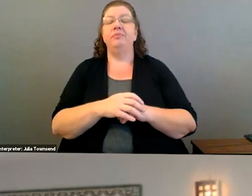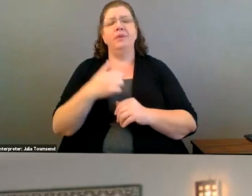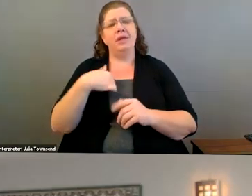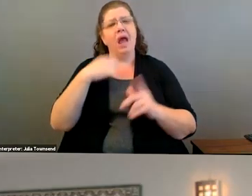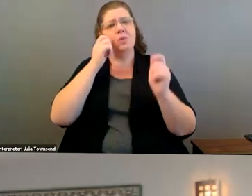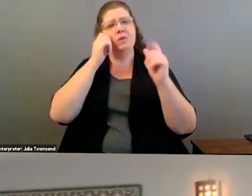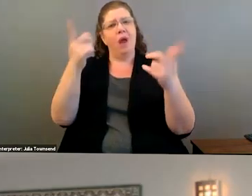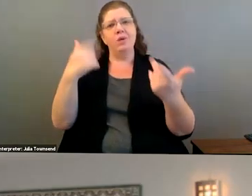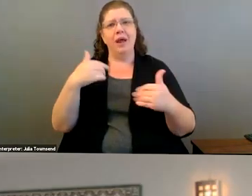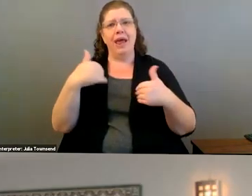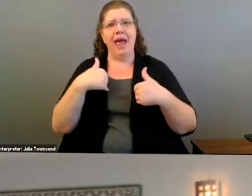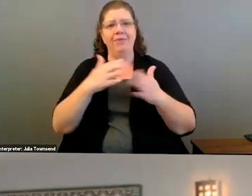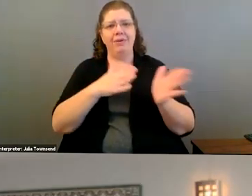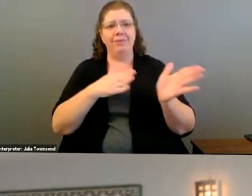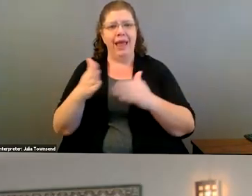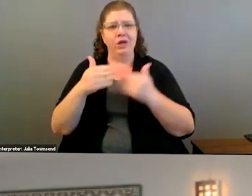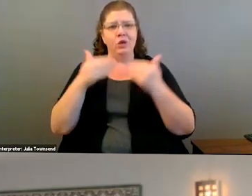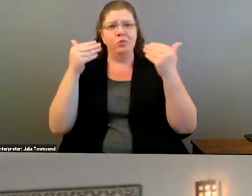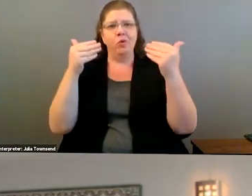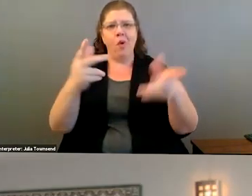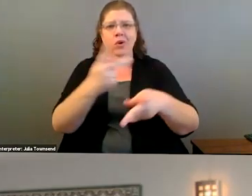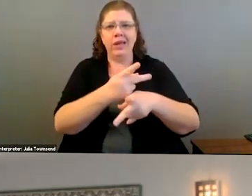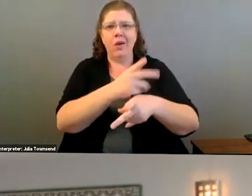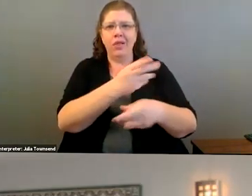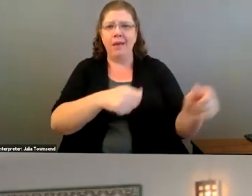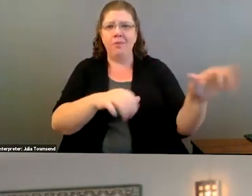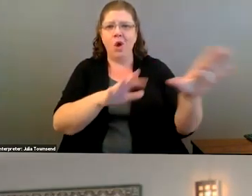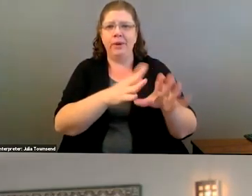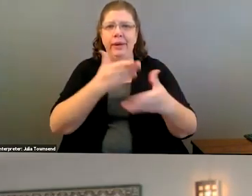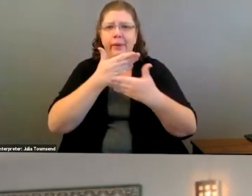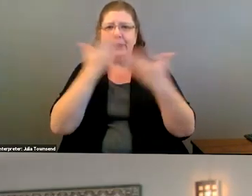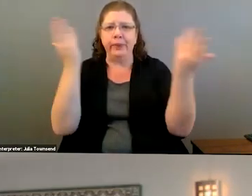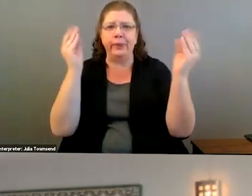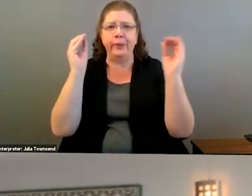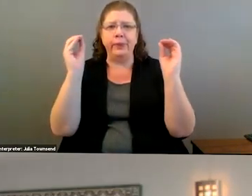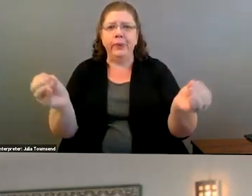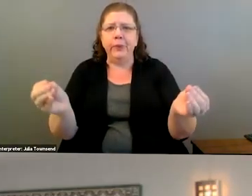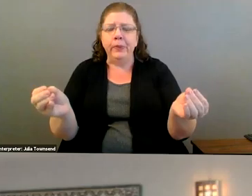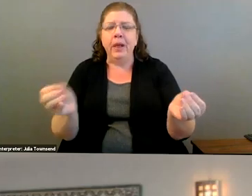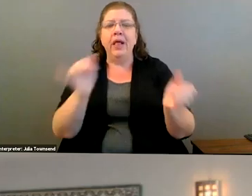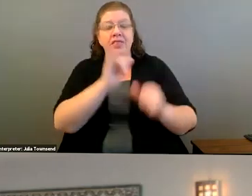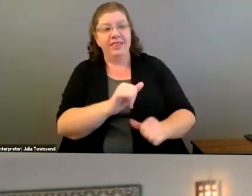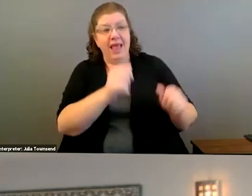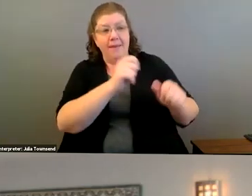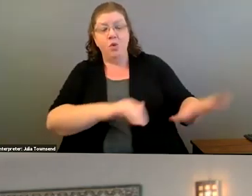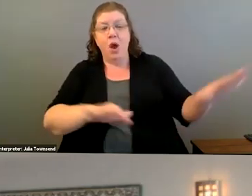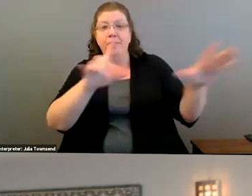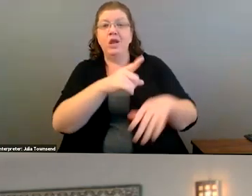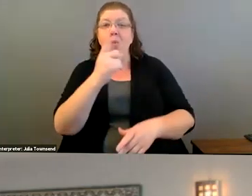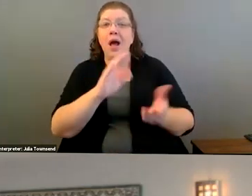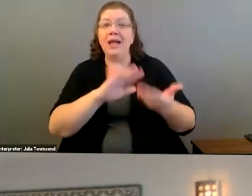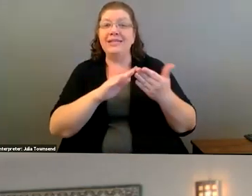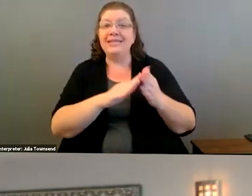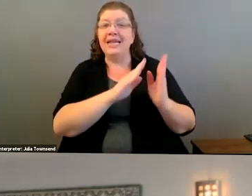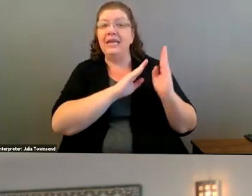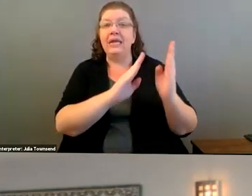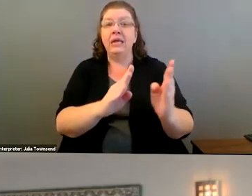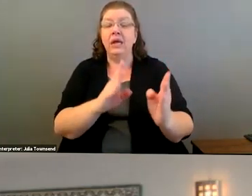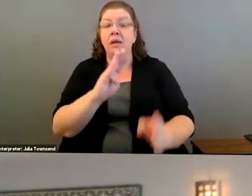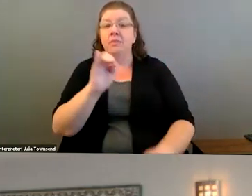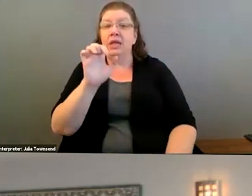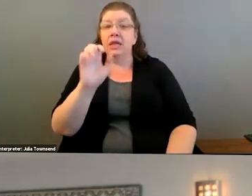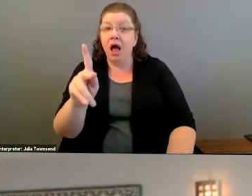sorprendente para mí es que no hay planes para seguir adelante en el cuidado de esta parcela esta parcela es una cuadra completa de la ciudad y